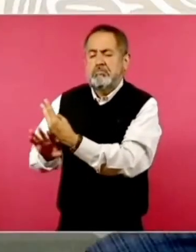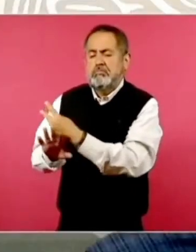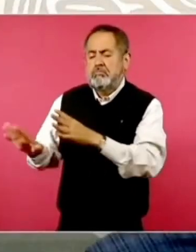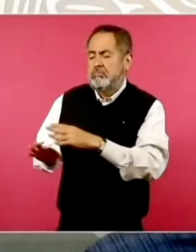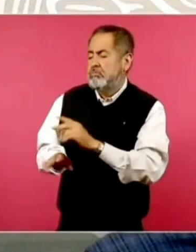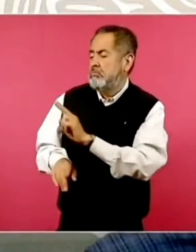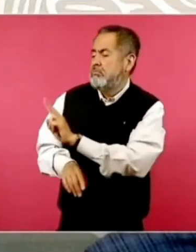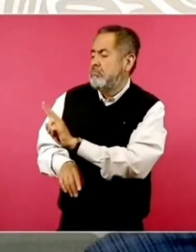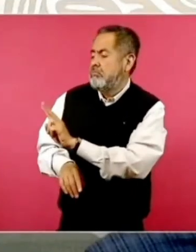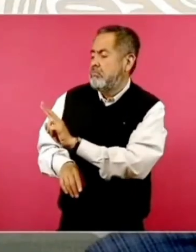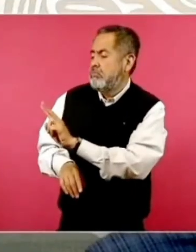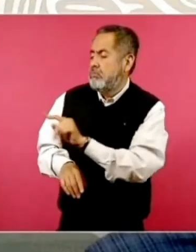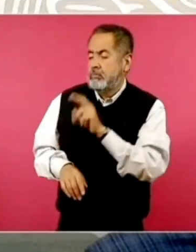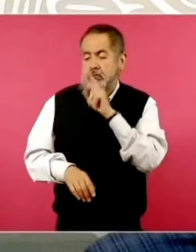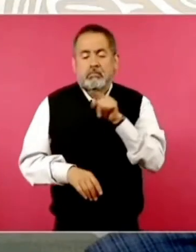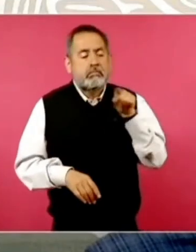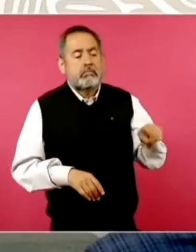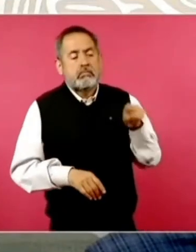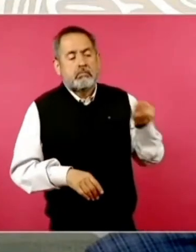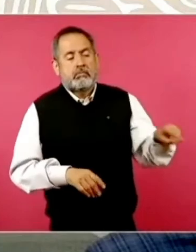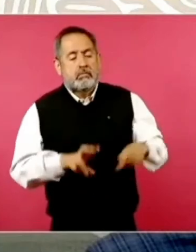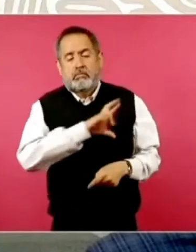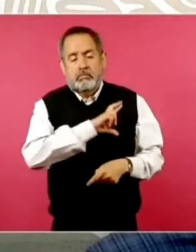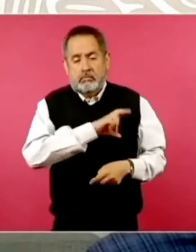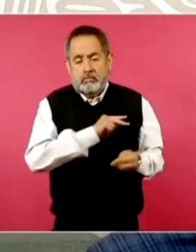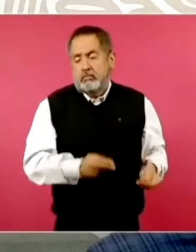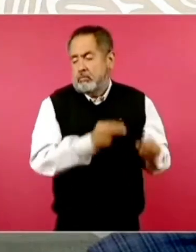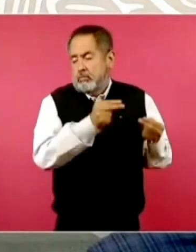para que no haya competencia con las privadas.